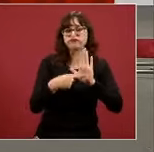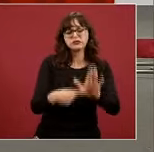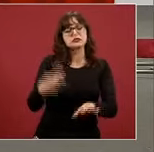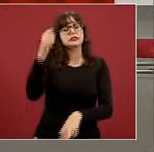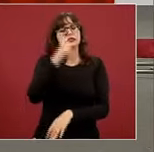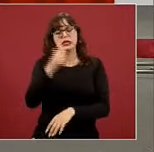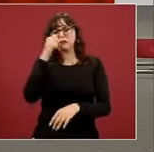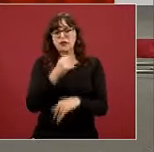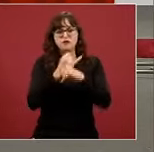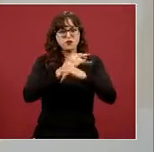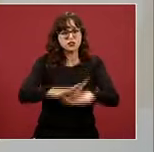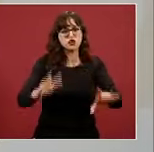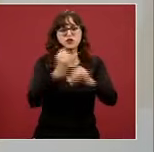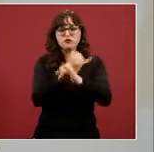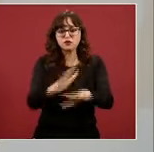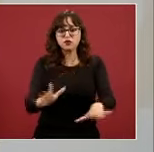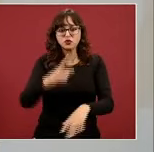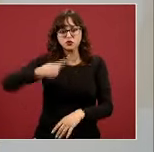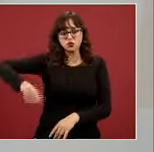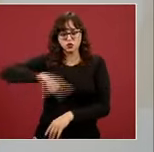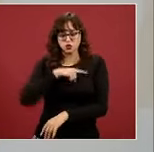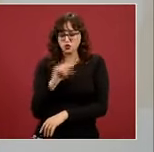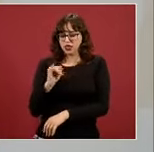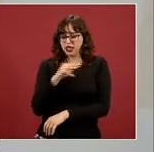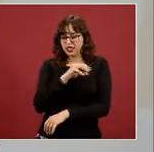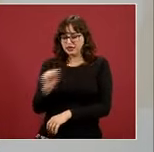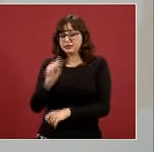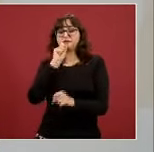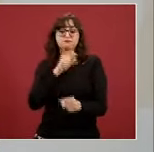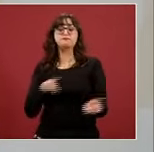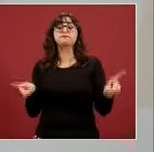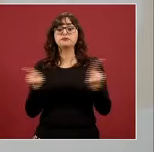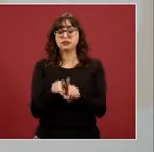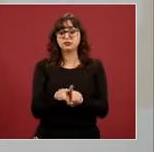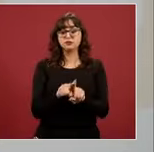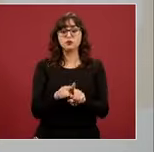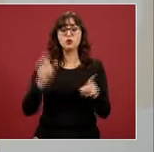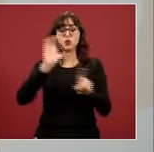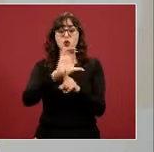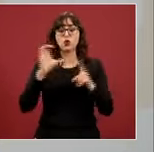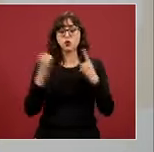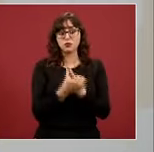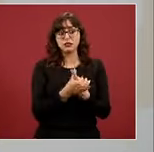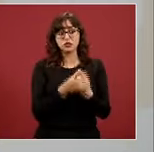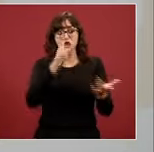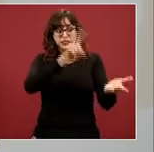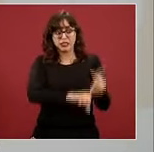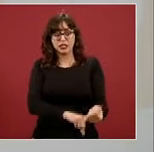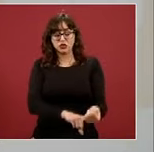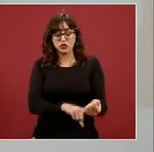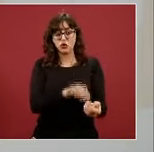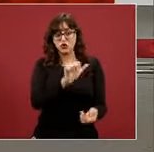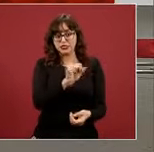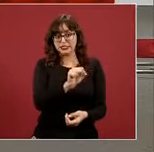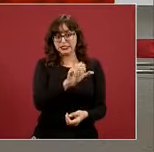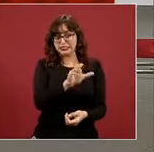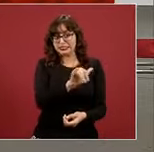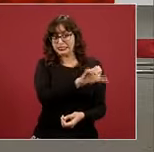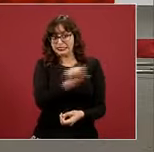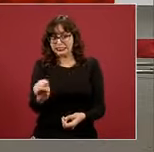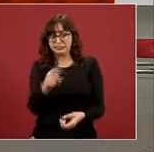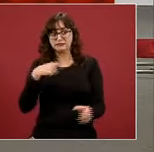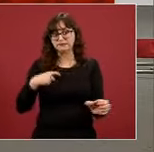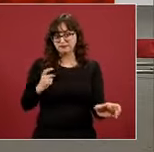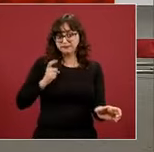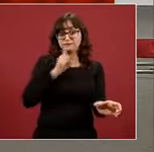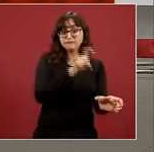desde el Seguro Social y además como integrante del Consejo de la Comisión Permanente, del Comité Permanente, toda